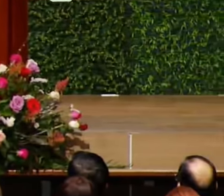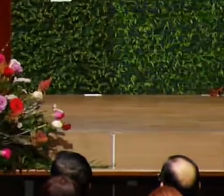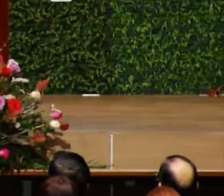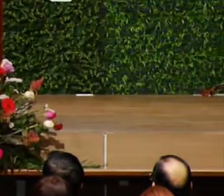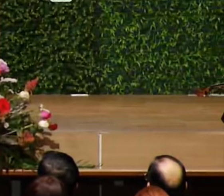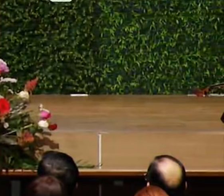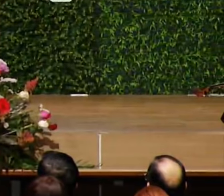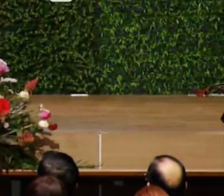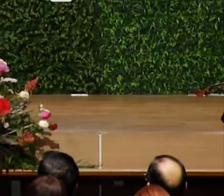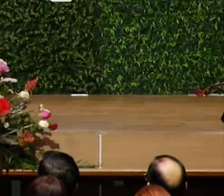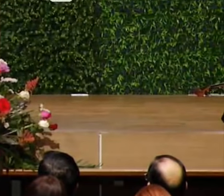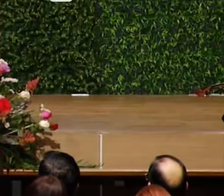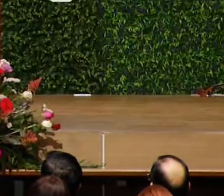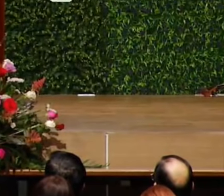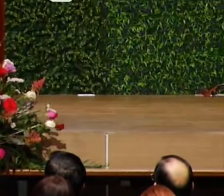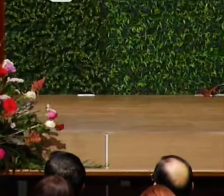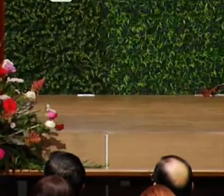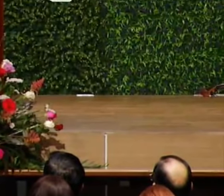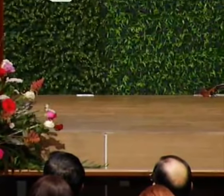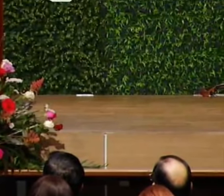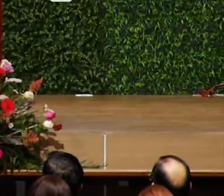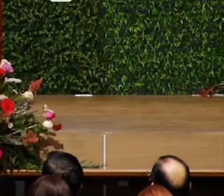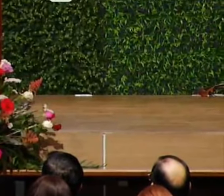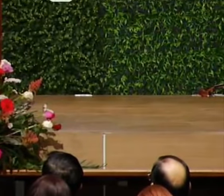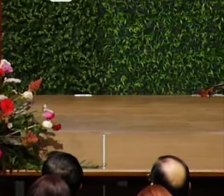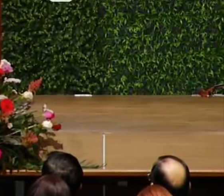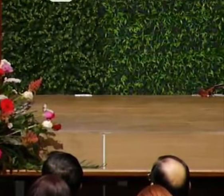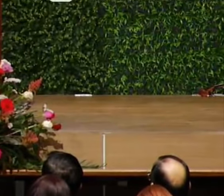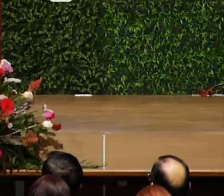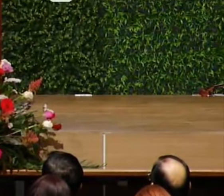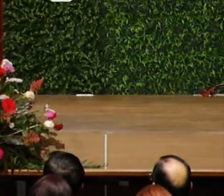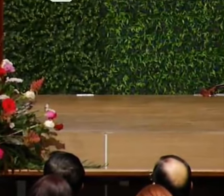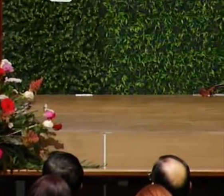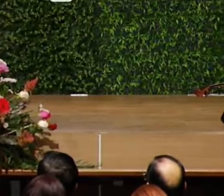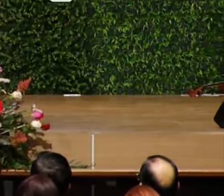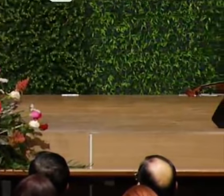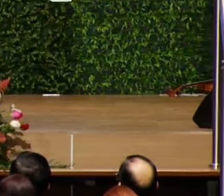Es salvo, va a llegar al cielo, pero no se transforma.